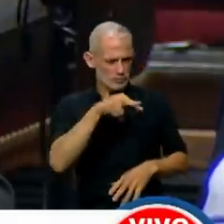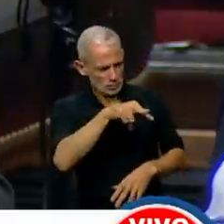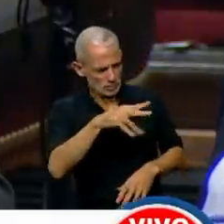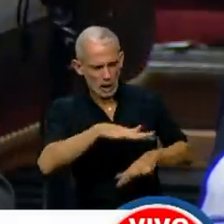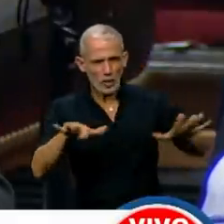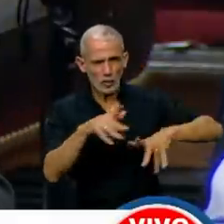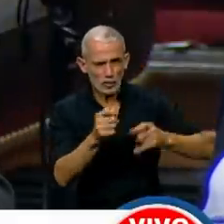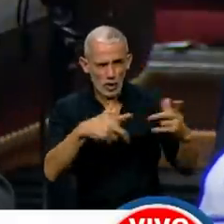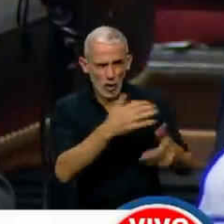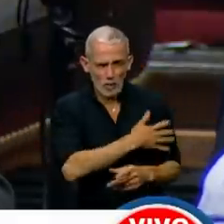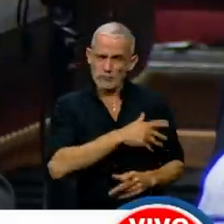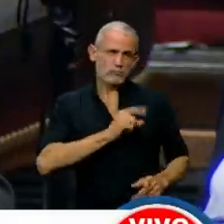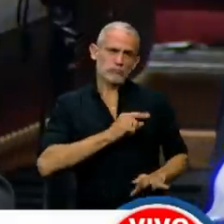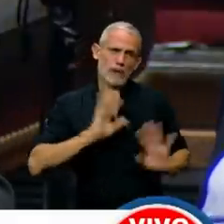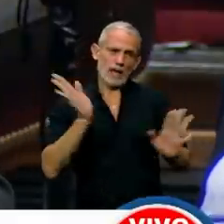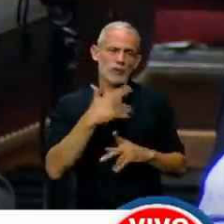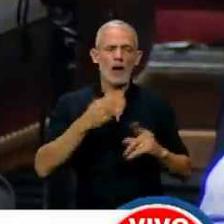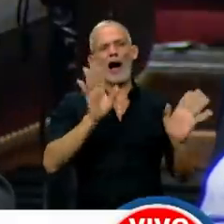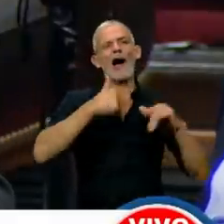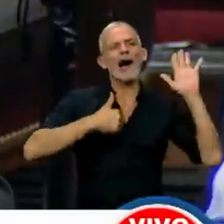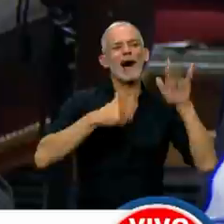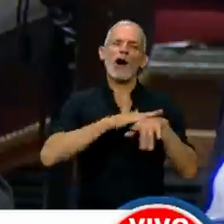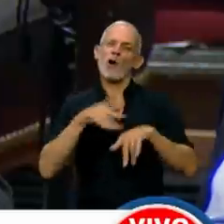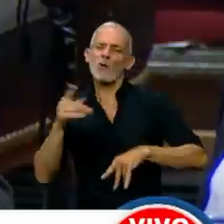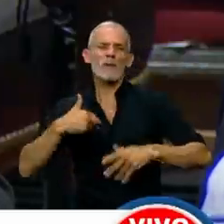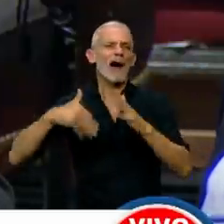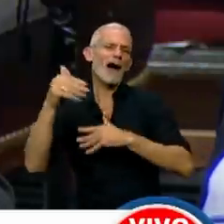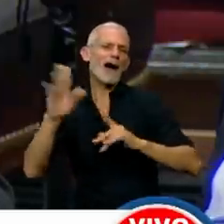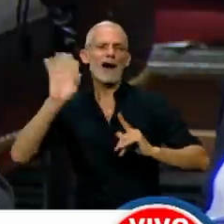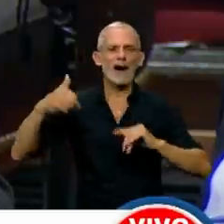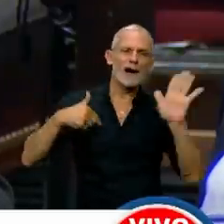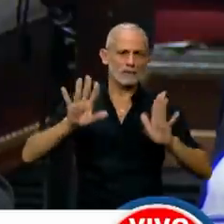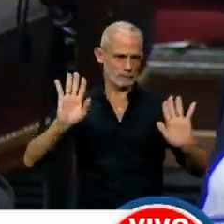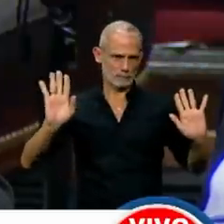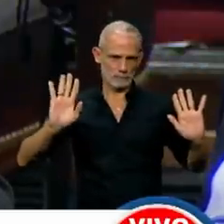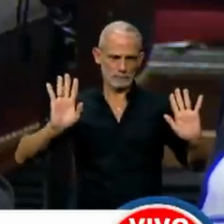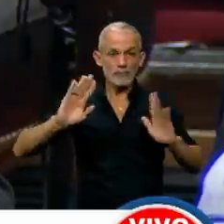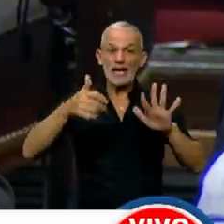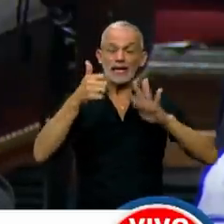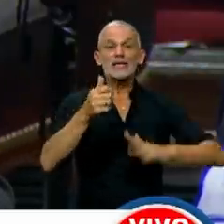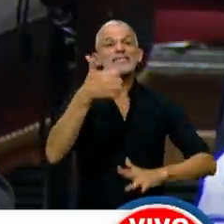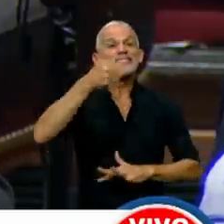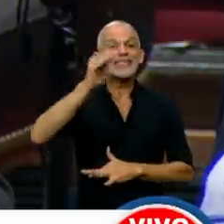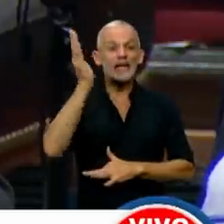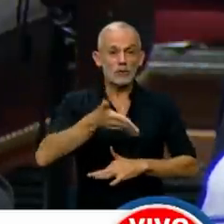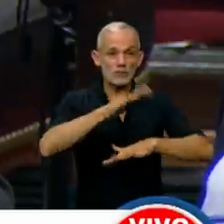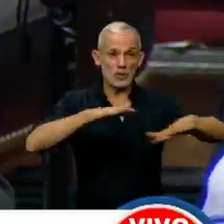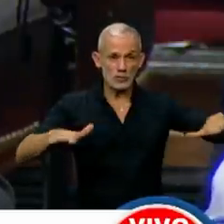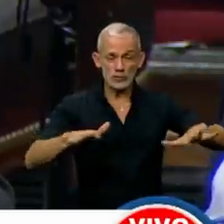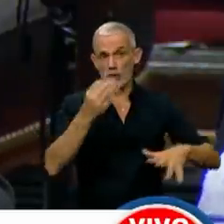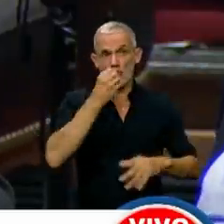tirarnos con qué obra hizo uno qué obra hizo otro cuando tenemos seis de cada diez chicos que no